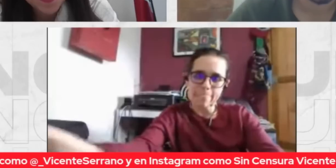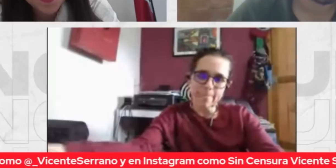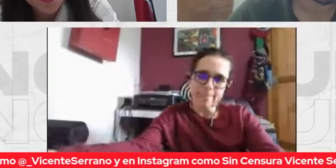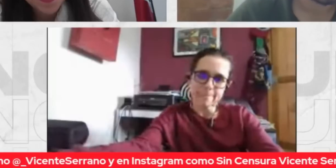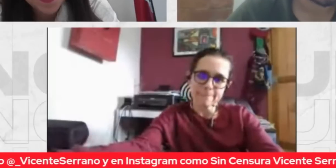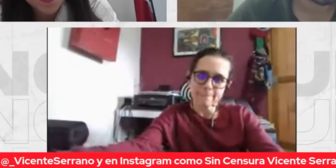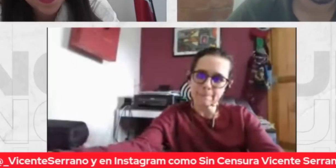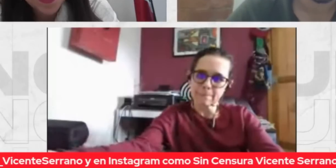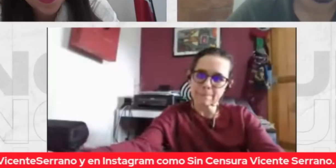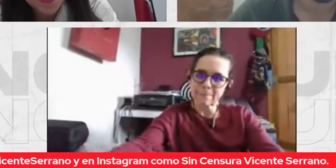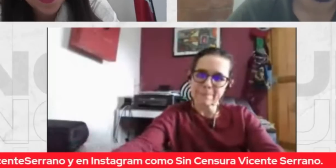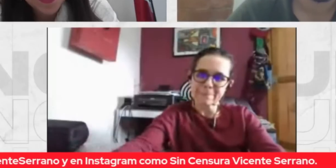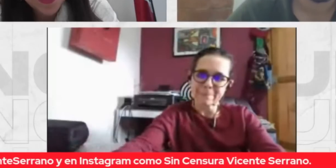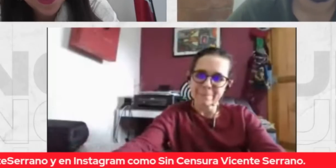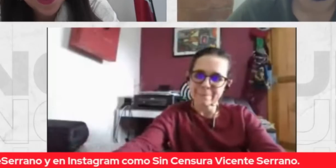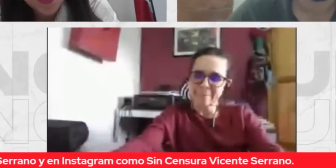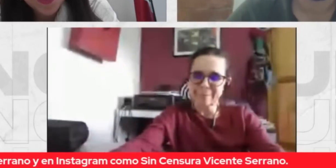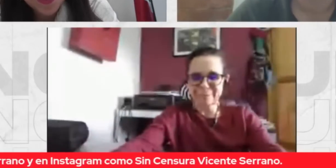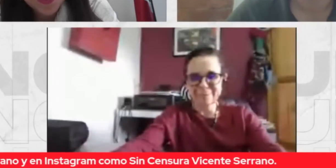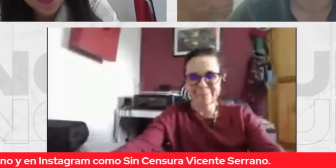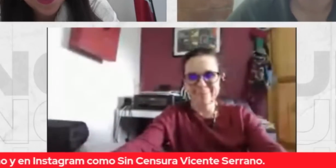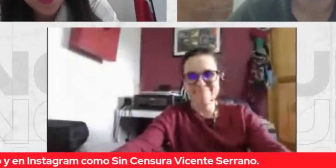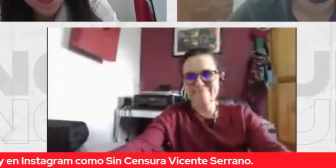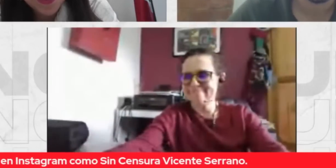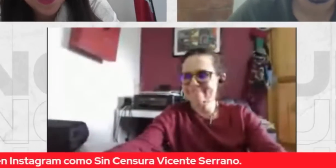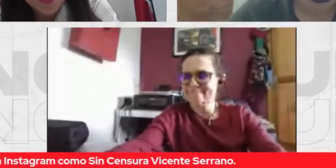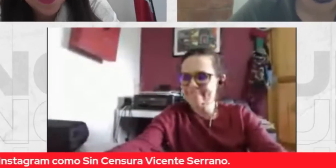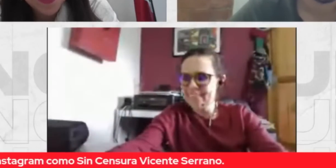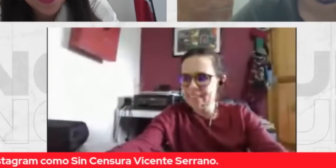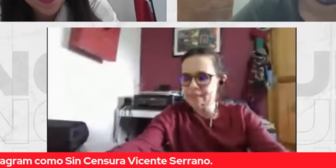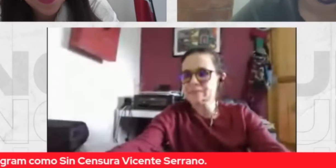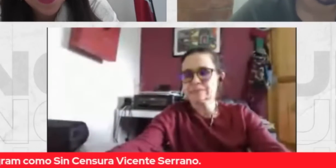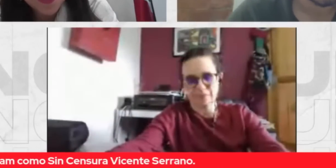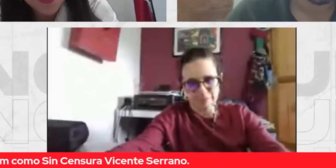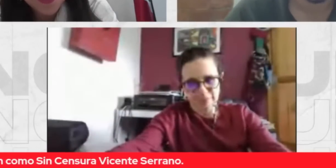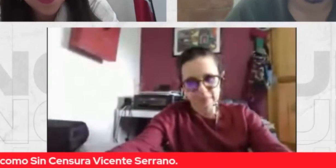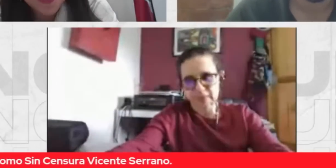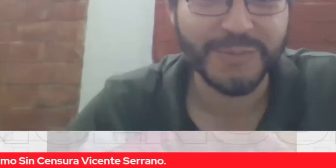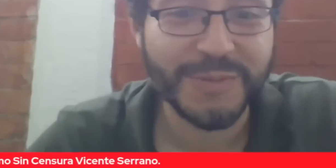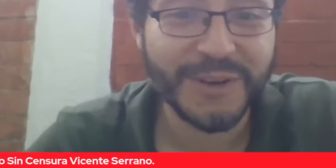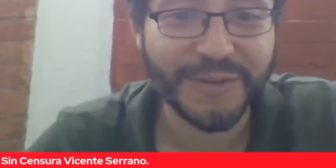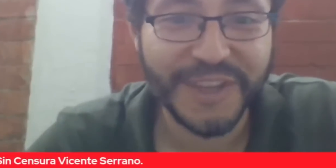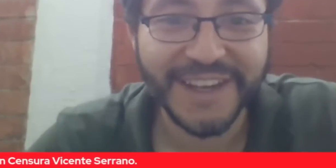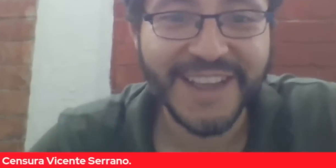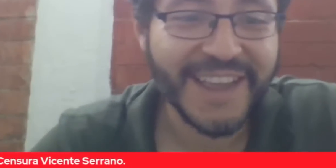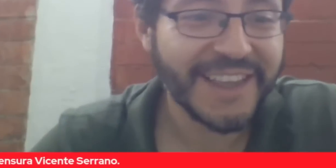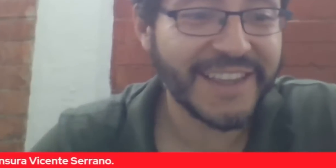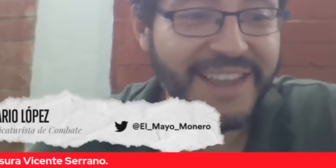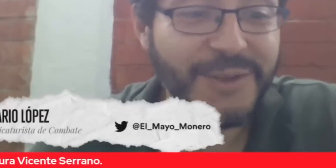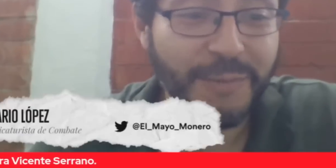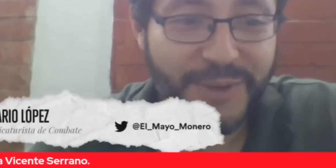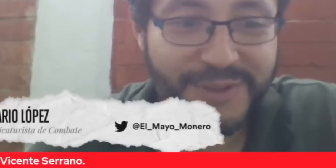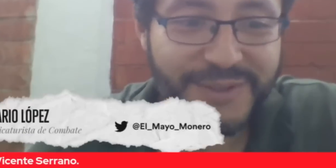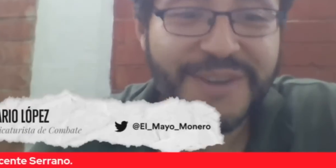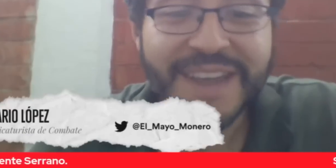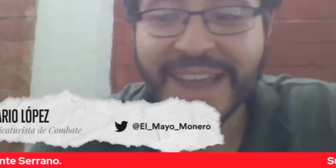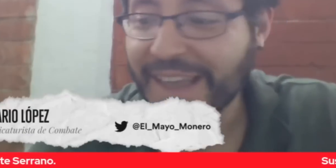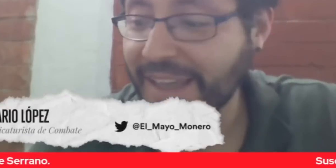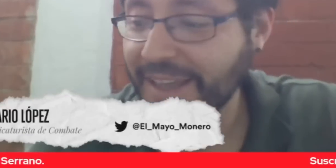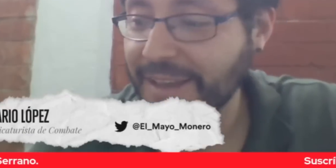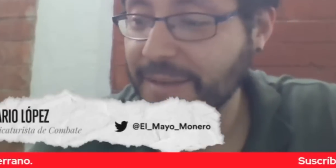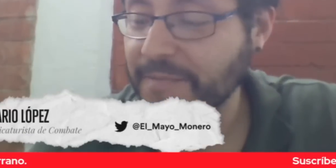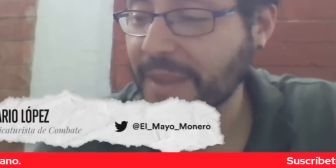compartir espacio contigo, Jazz, y con el público de Sin Censura, que como bien dijo Julieta, que es un público fiel y es